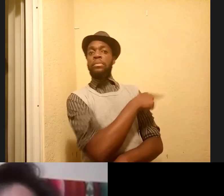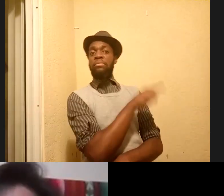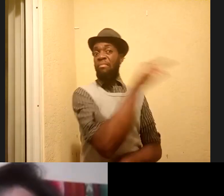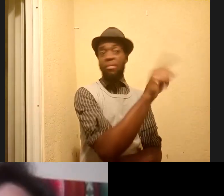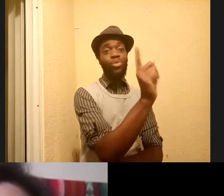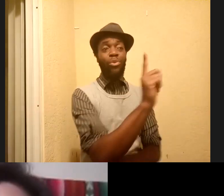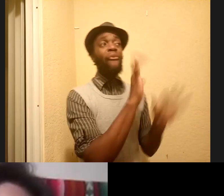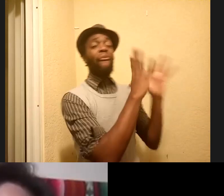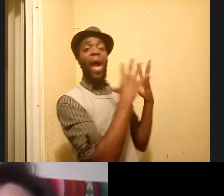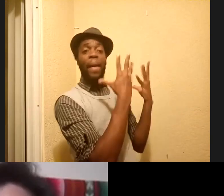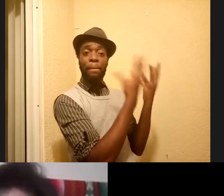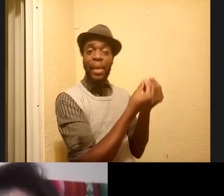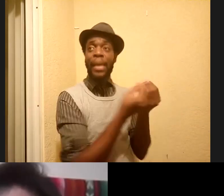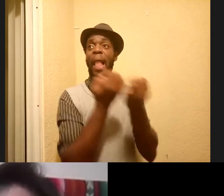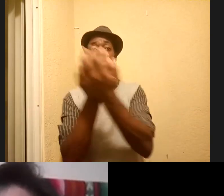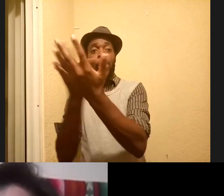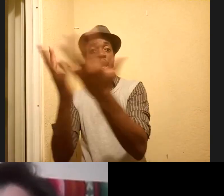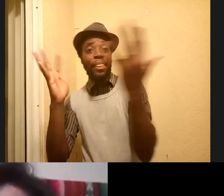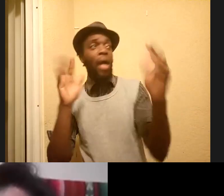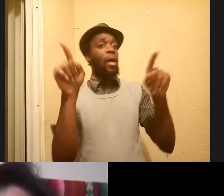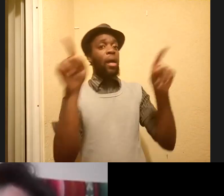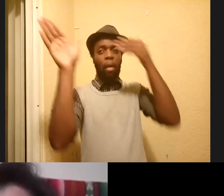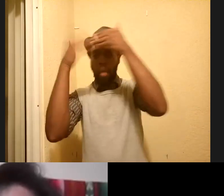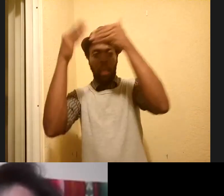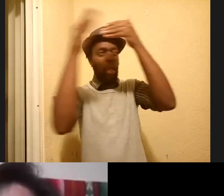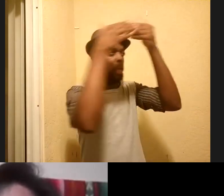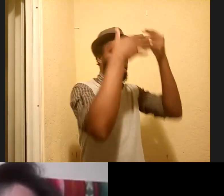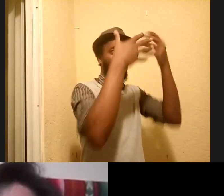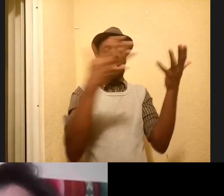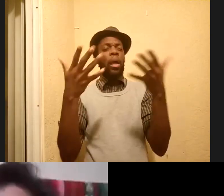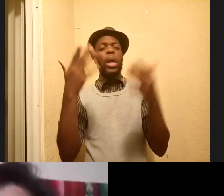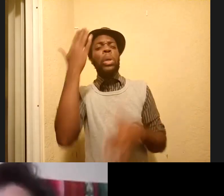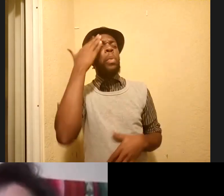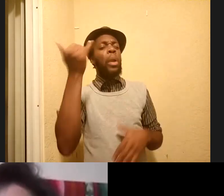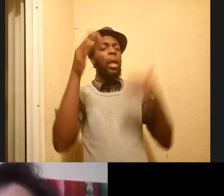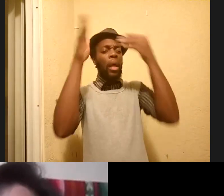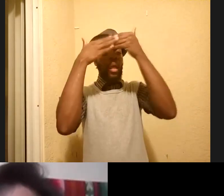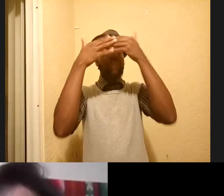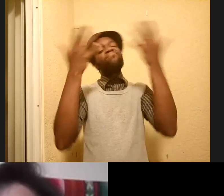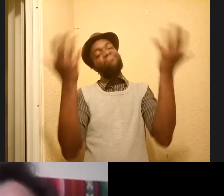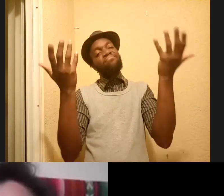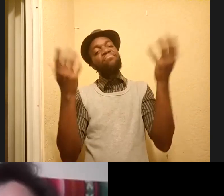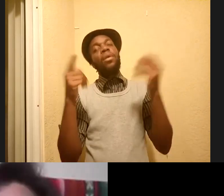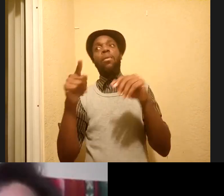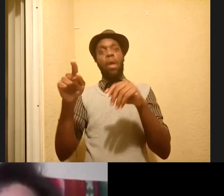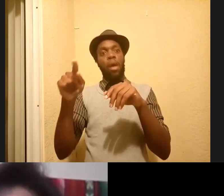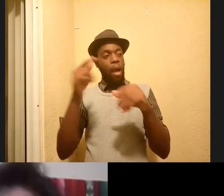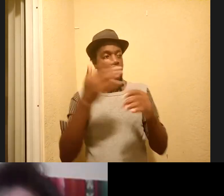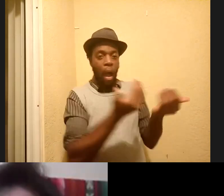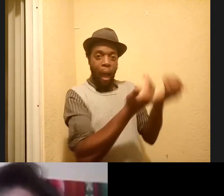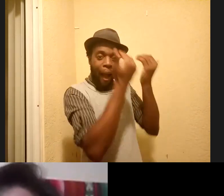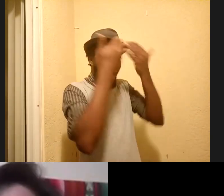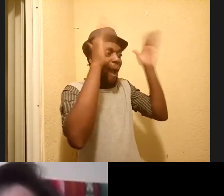Y estas se generan necesariamente a partir del desconocimiento de las necesidades, pero también de nuestros